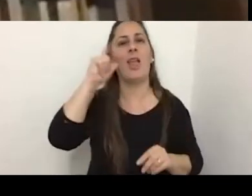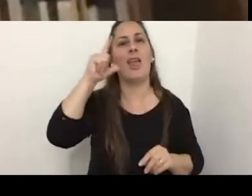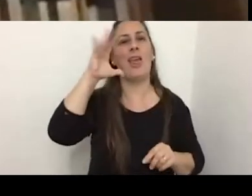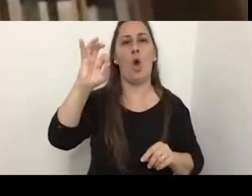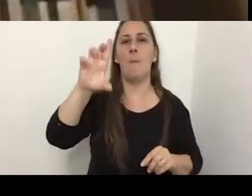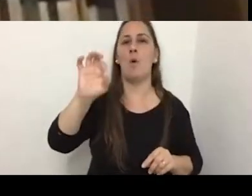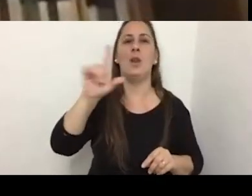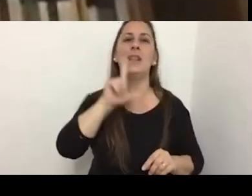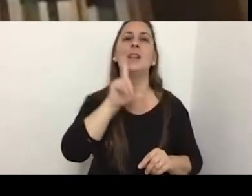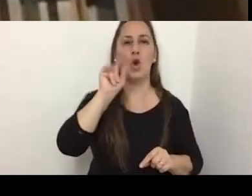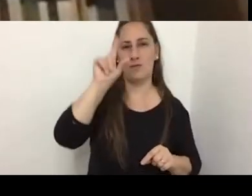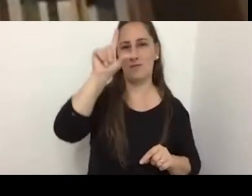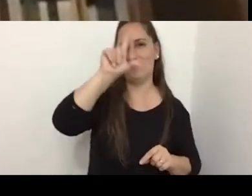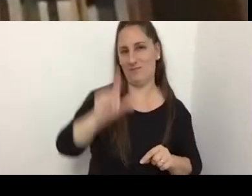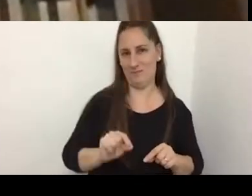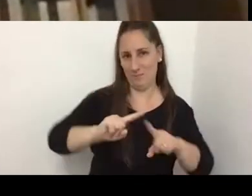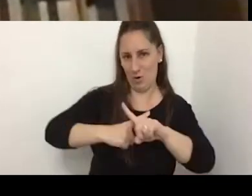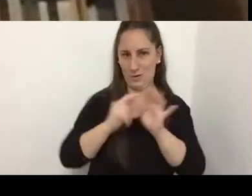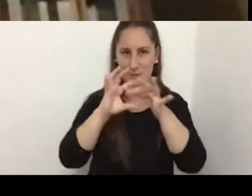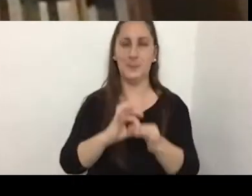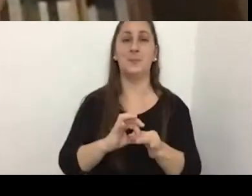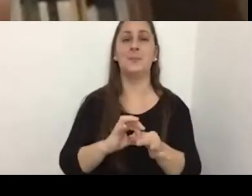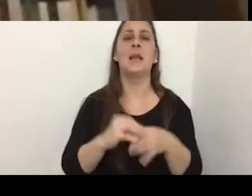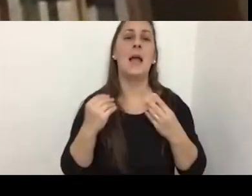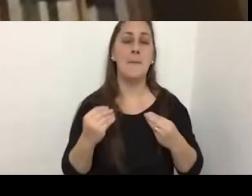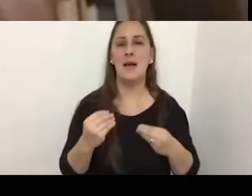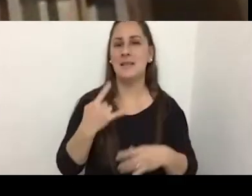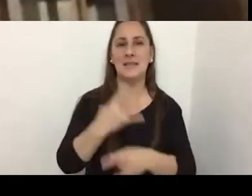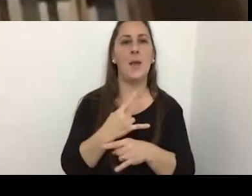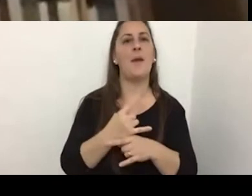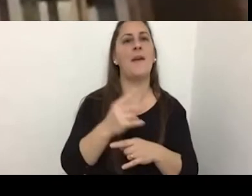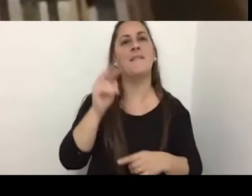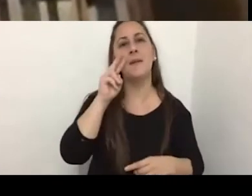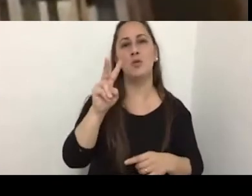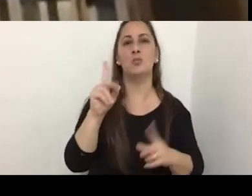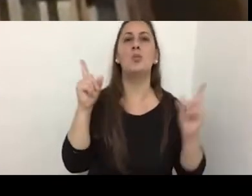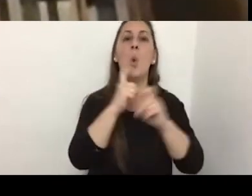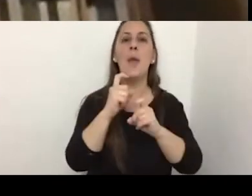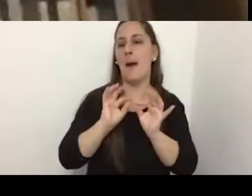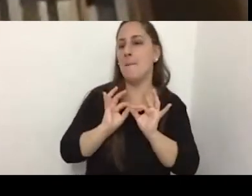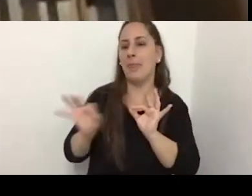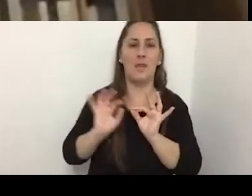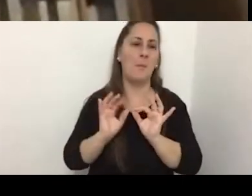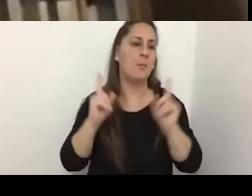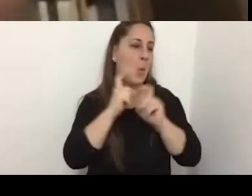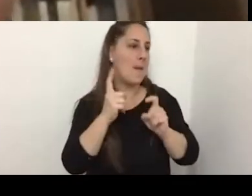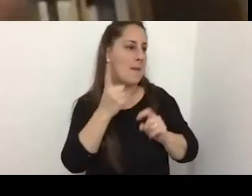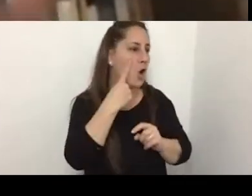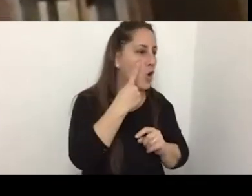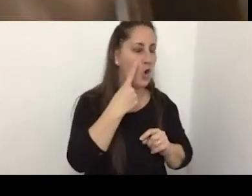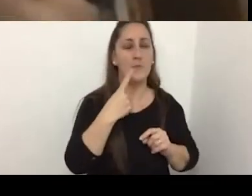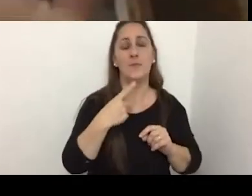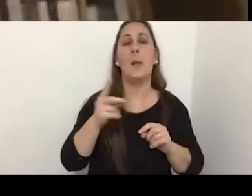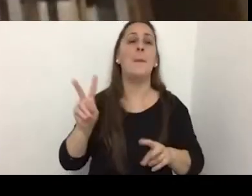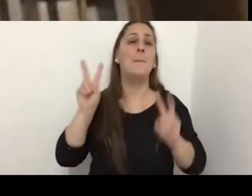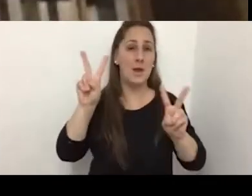ocurre es que en general vemos el problema que pasó en la esquina de mi casa. Hablando de Perón decía que